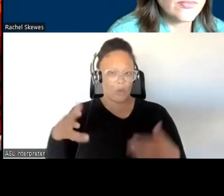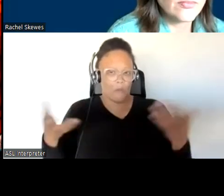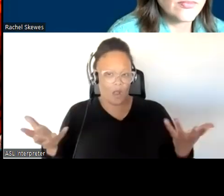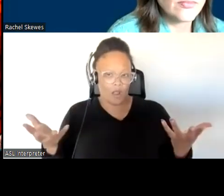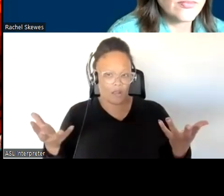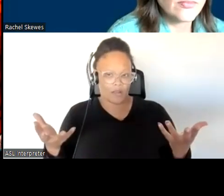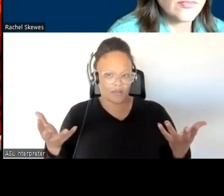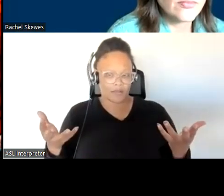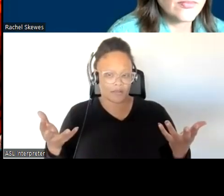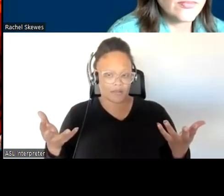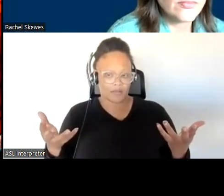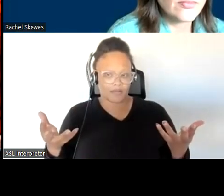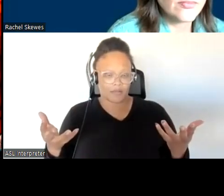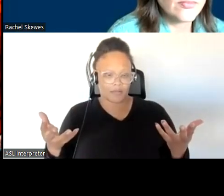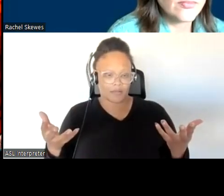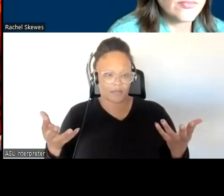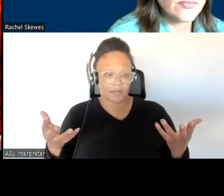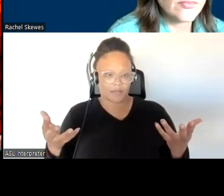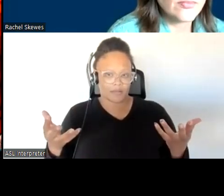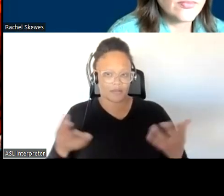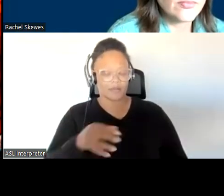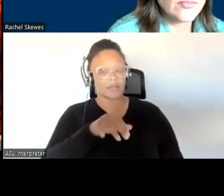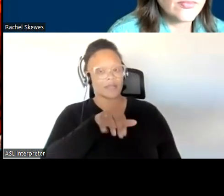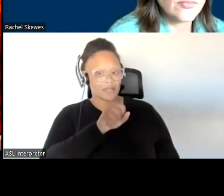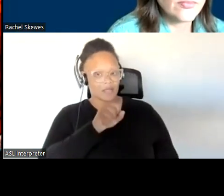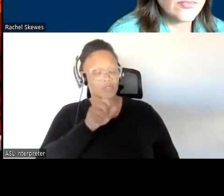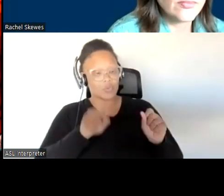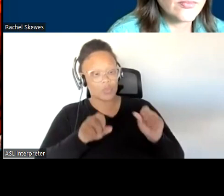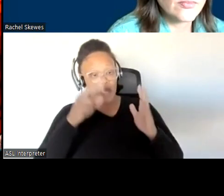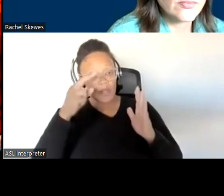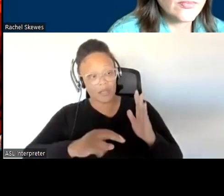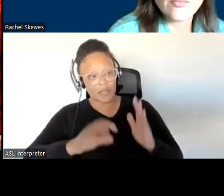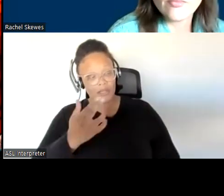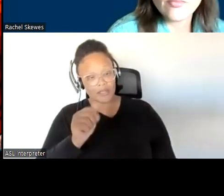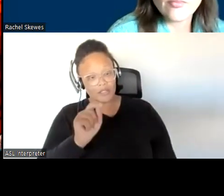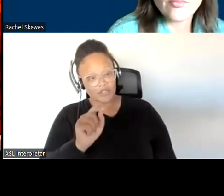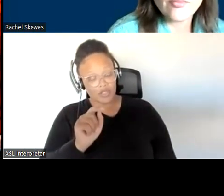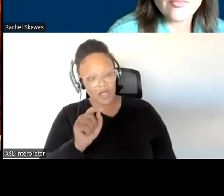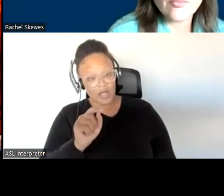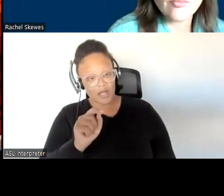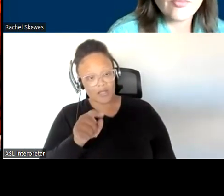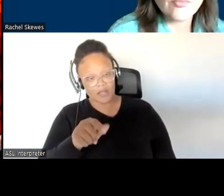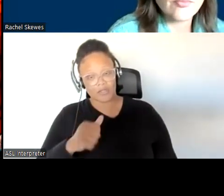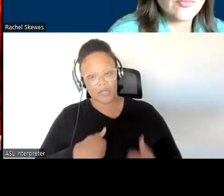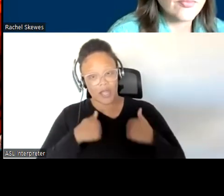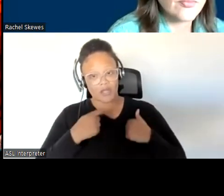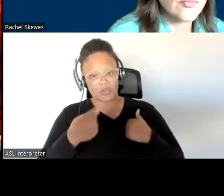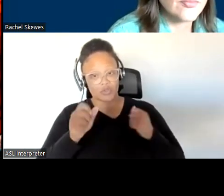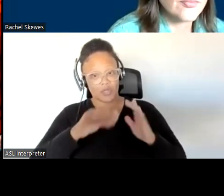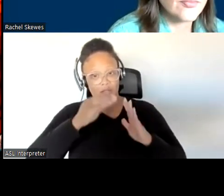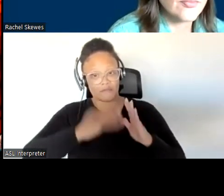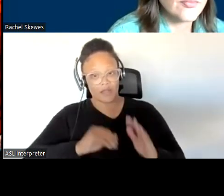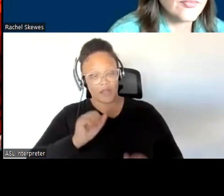chat, ahí está el correo, la dirección donde puede entrar a llenar la encuesta. O en el chat está. Sí,